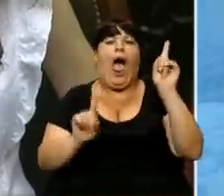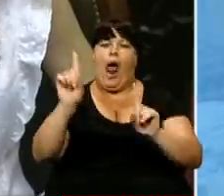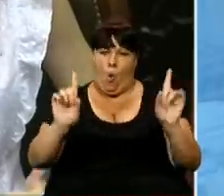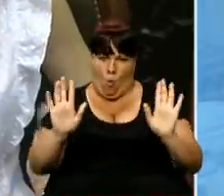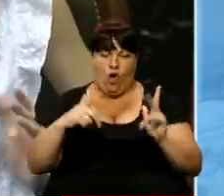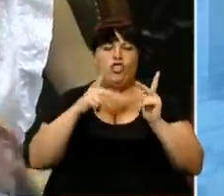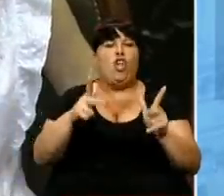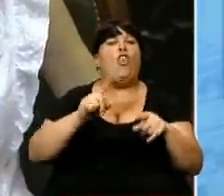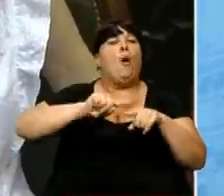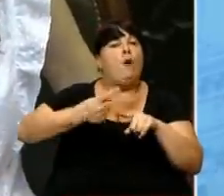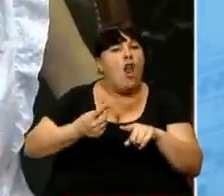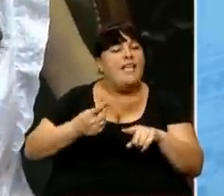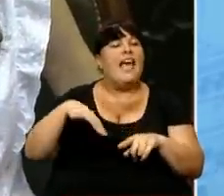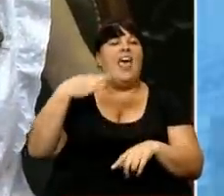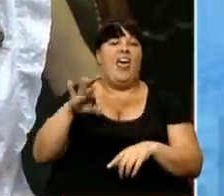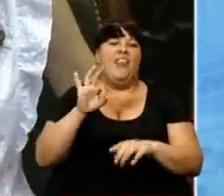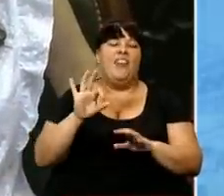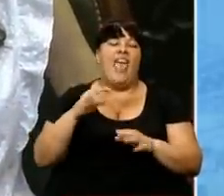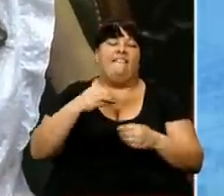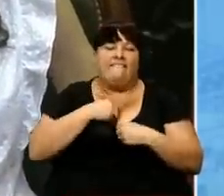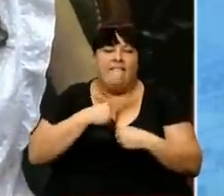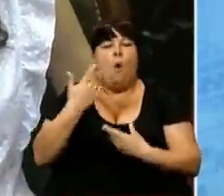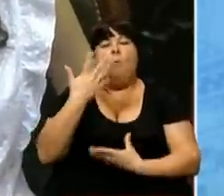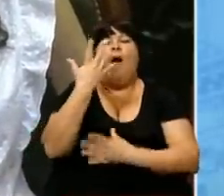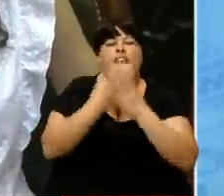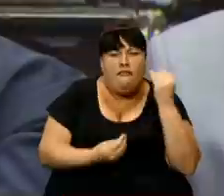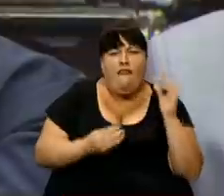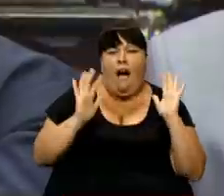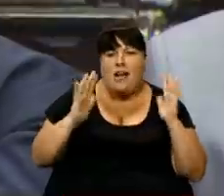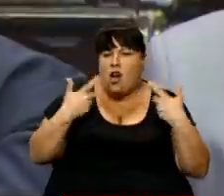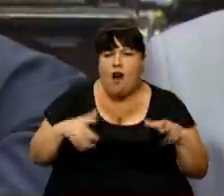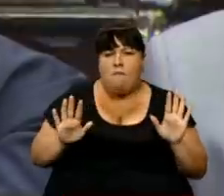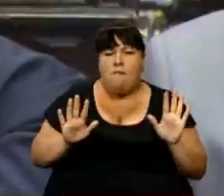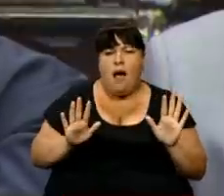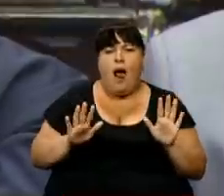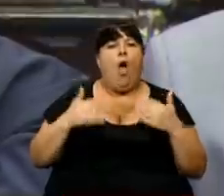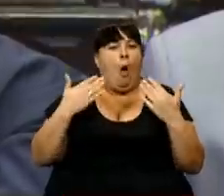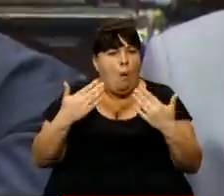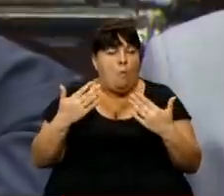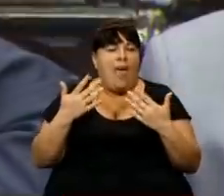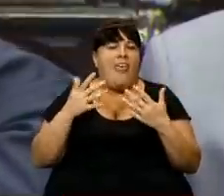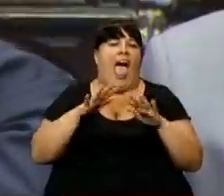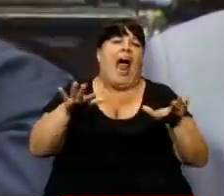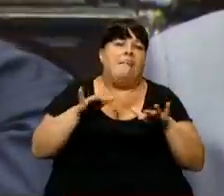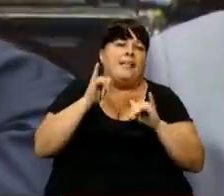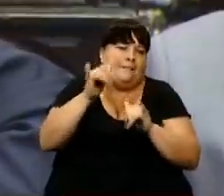Le digo que en la política uno tiene que poner pasión, se puede equivocar, puede